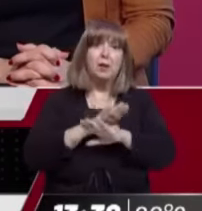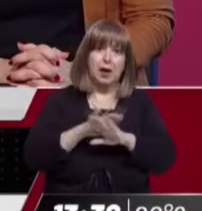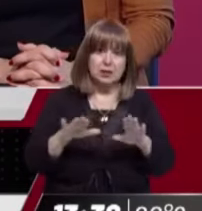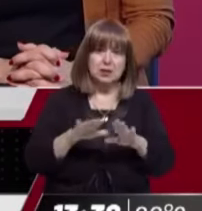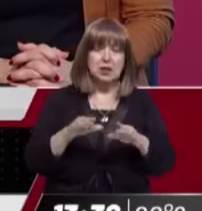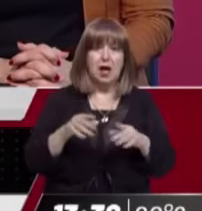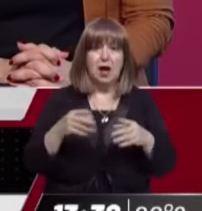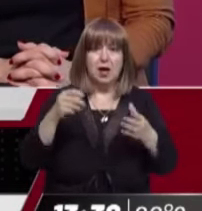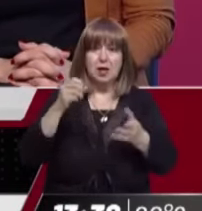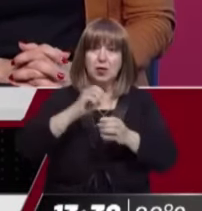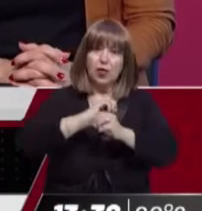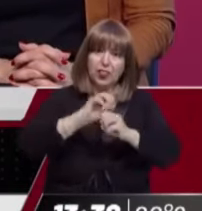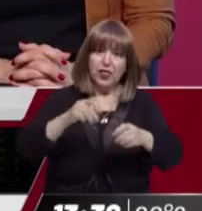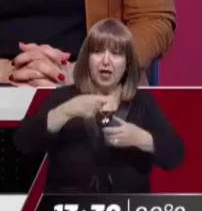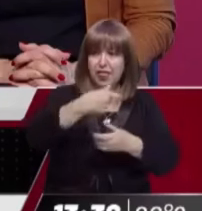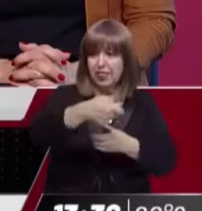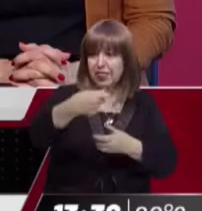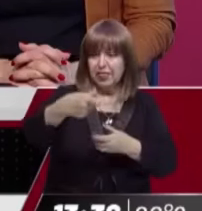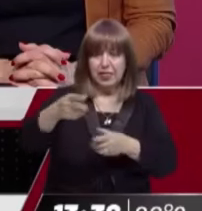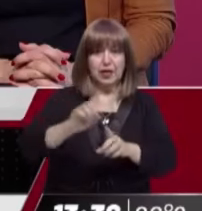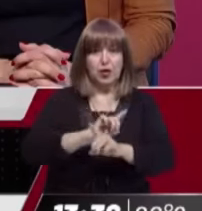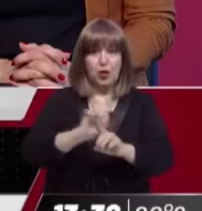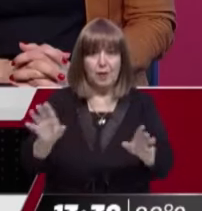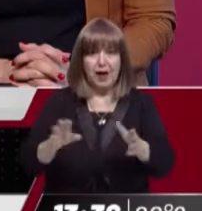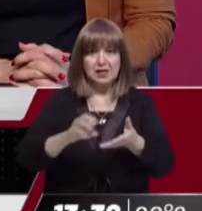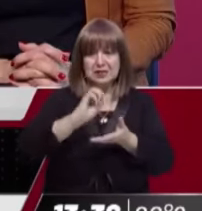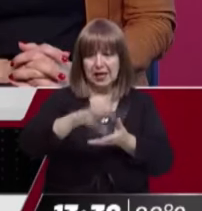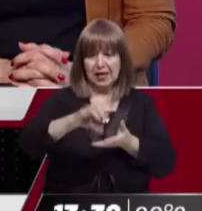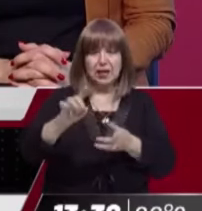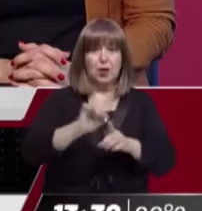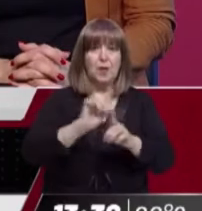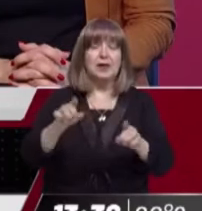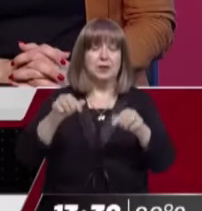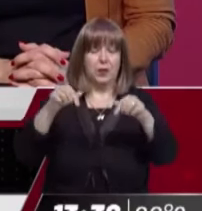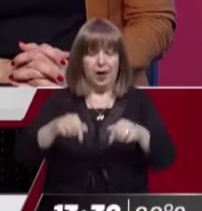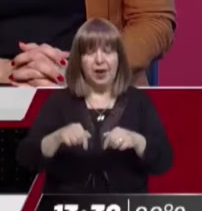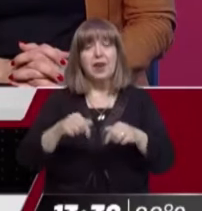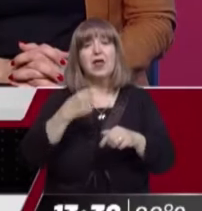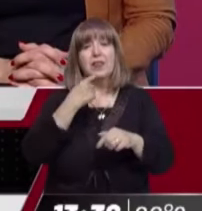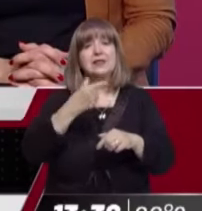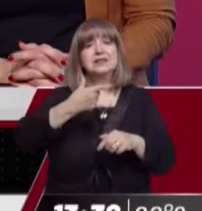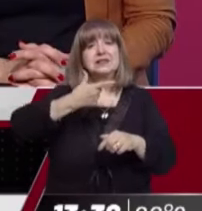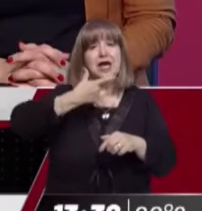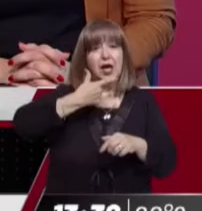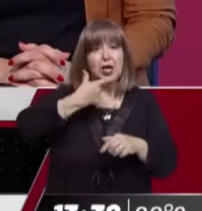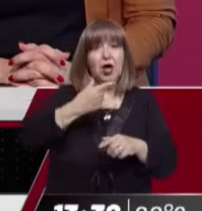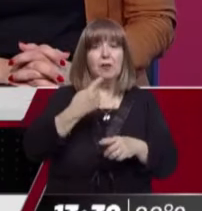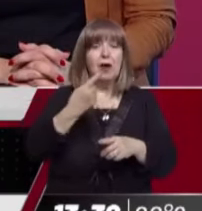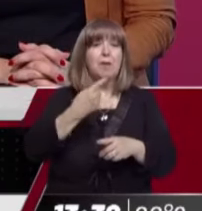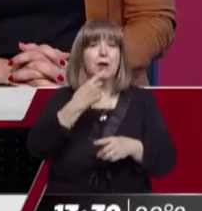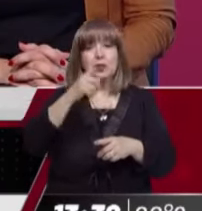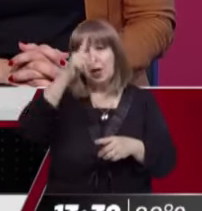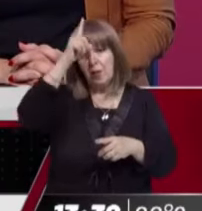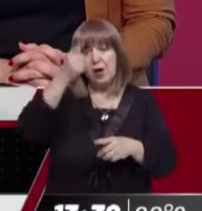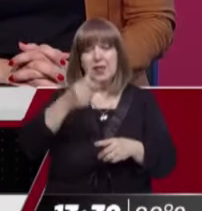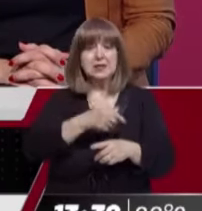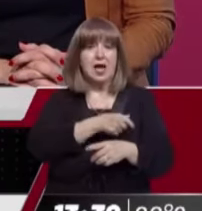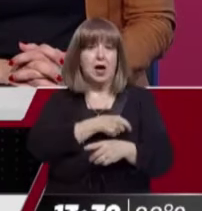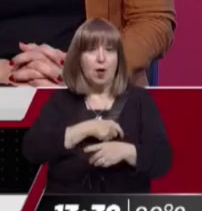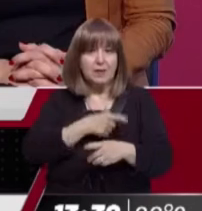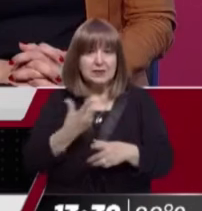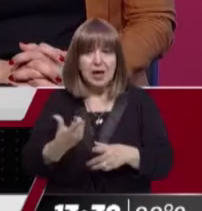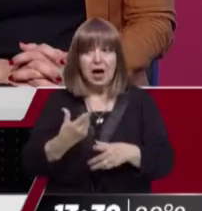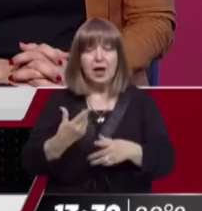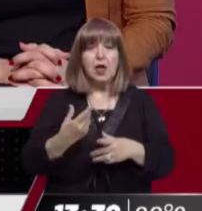cerremos el tema acá, que continuamos con la investigación, hablando con el comisario, con los distintos destacamentos, a ver por dónde va la investigación. Y por supuesto,